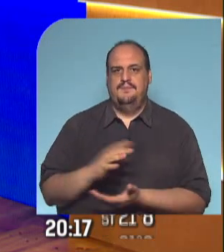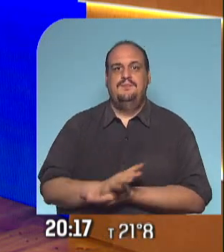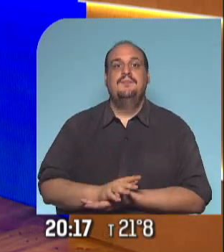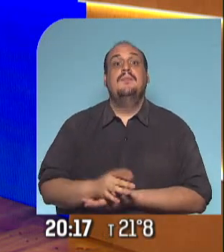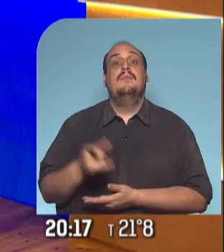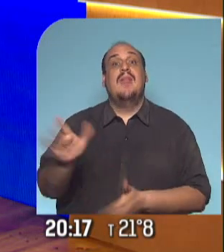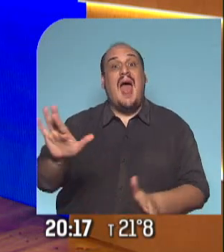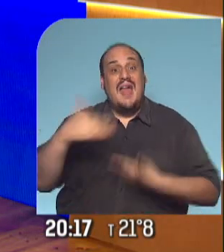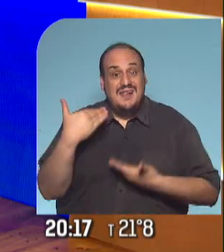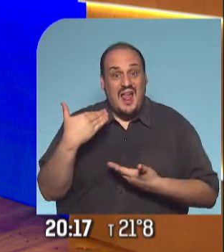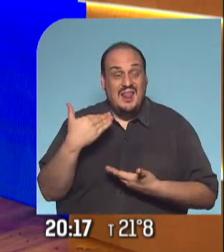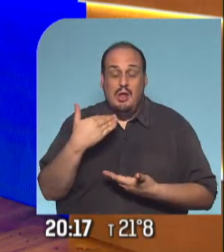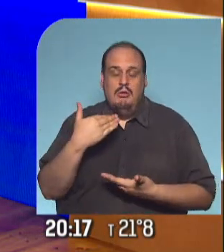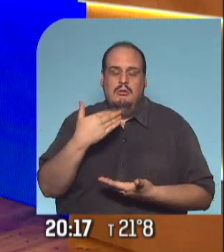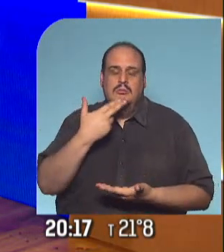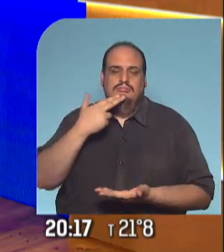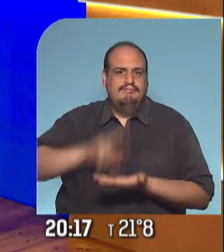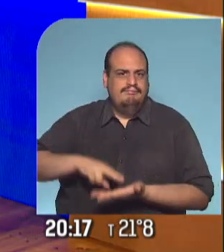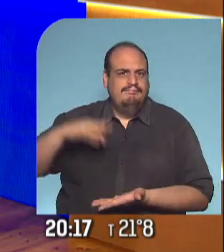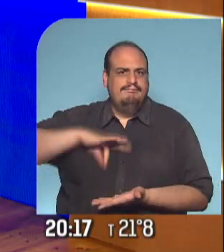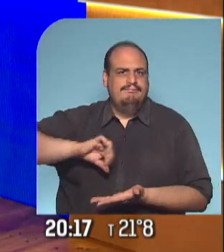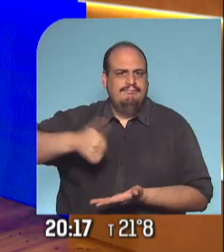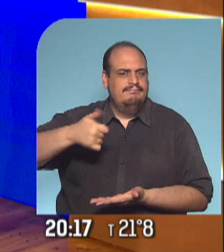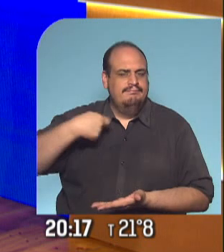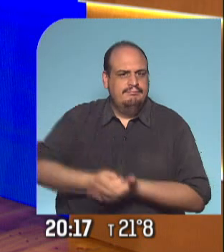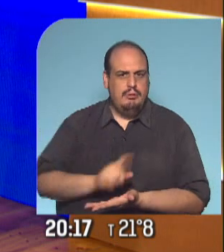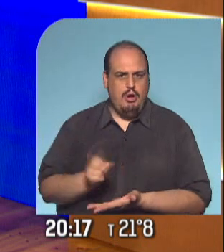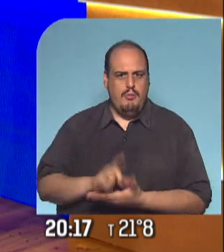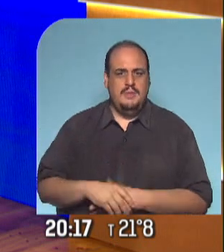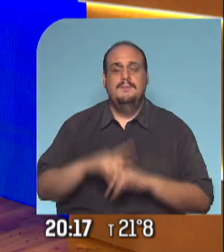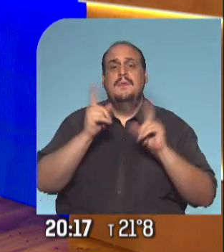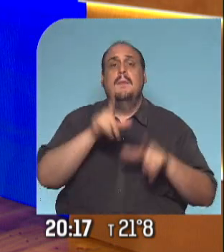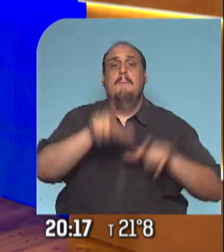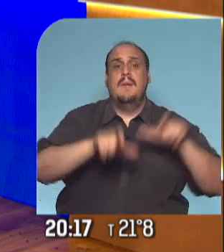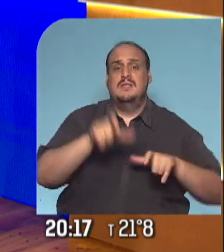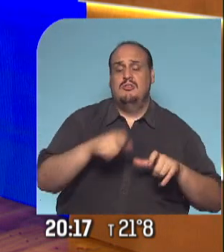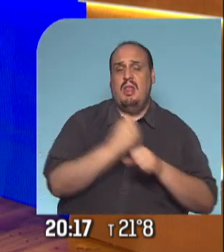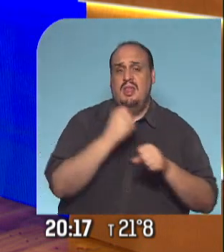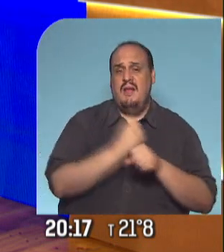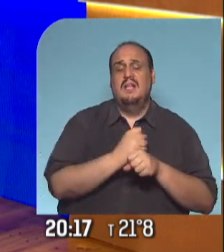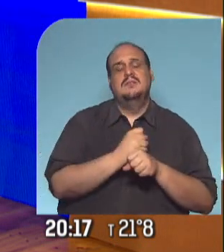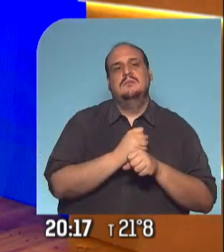poder pagar ganancias de aguinaldo, y en el caso de las personas del personal de salud que han trabajado